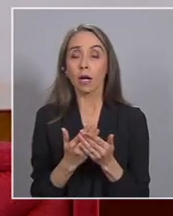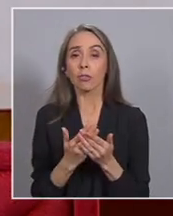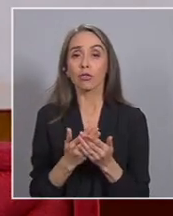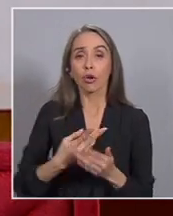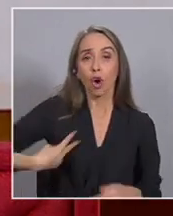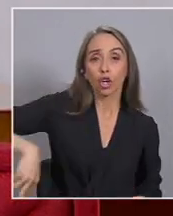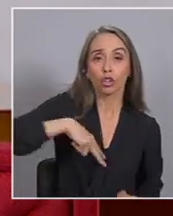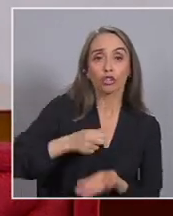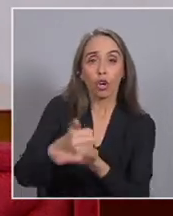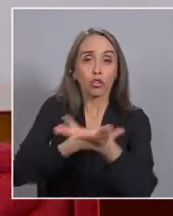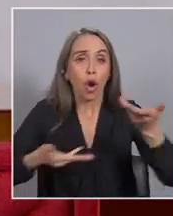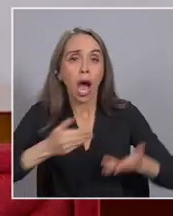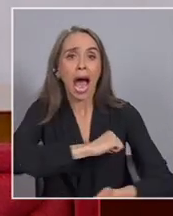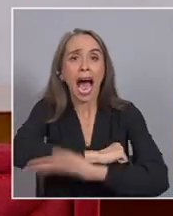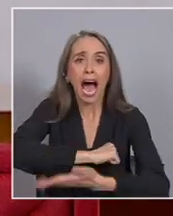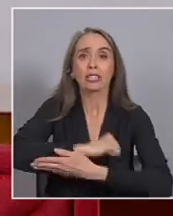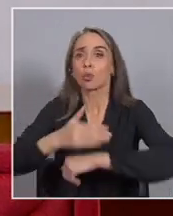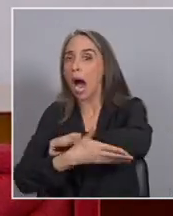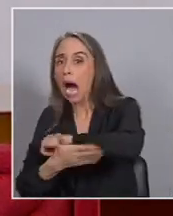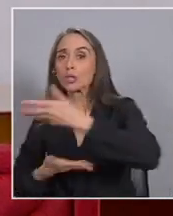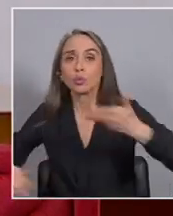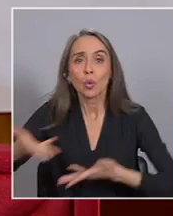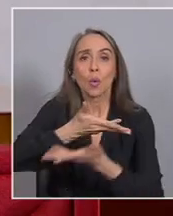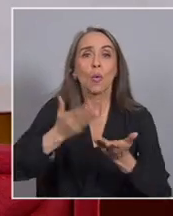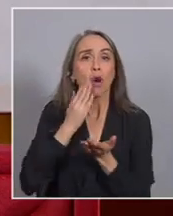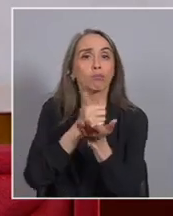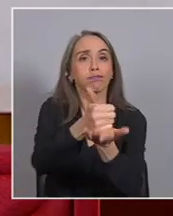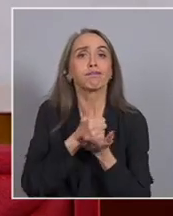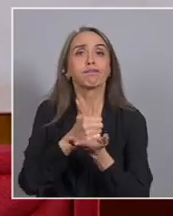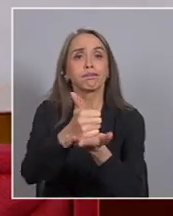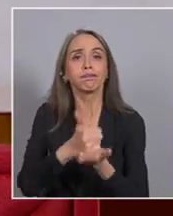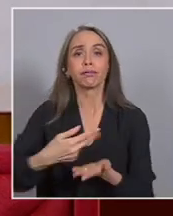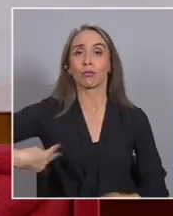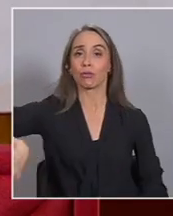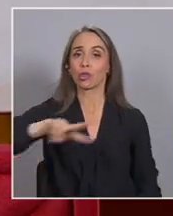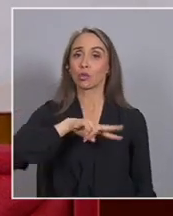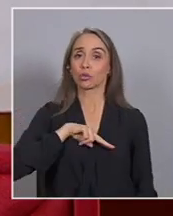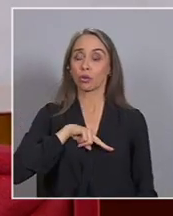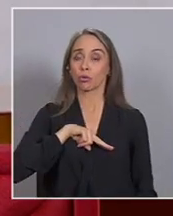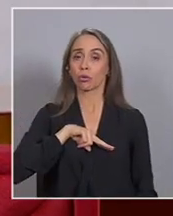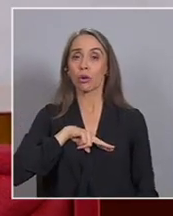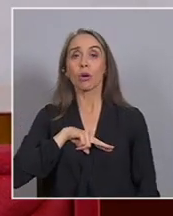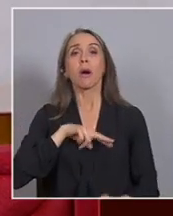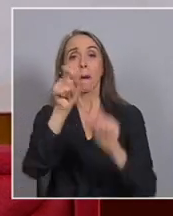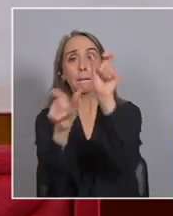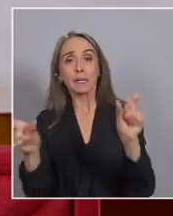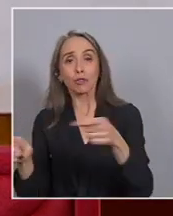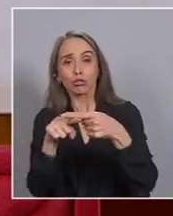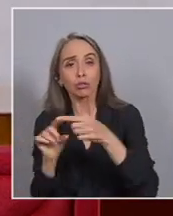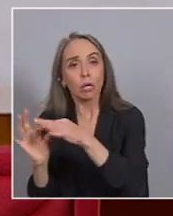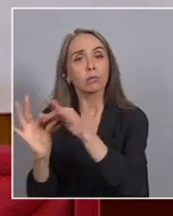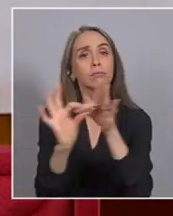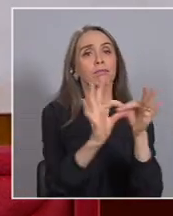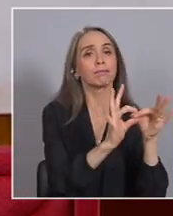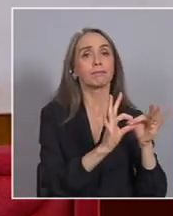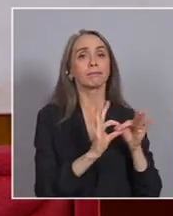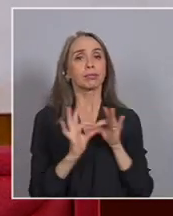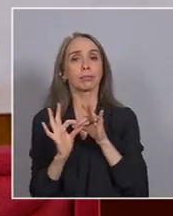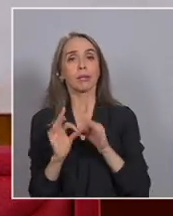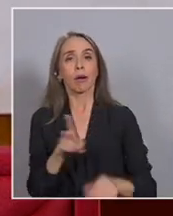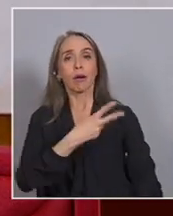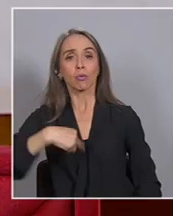entre nosotros, cuando nos ayudamos entre nosotros, cuando hay solidaridad entre nosotros, cuando hay cohesión social en nuestro